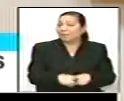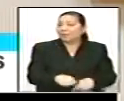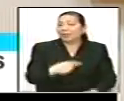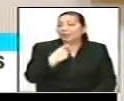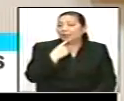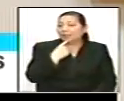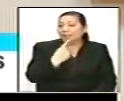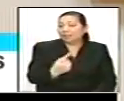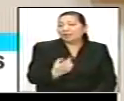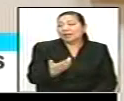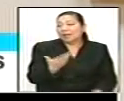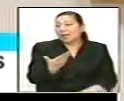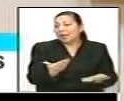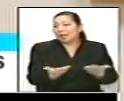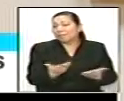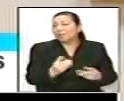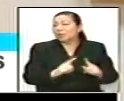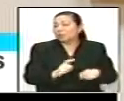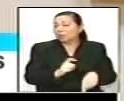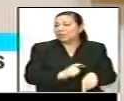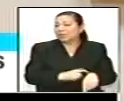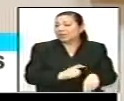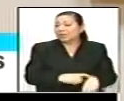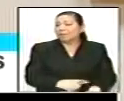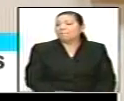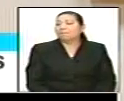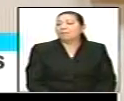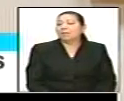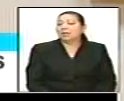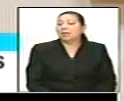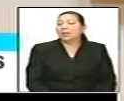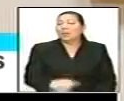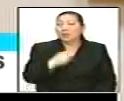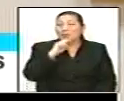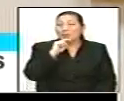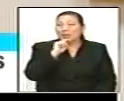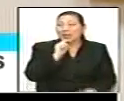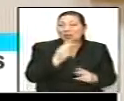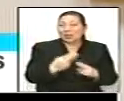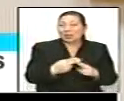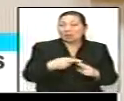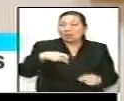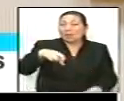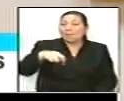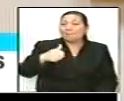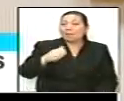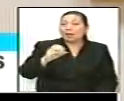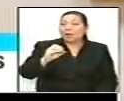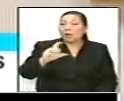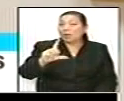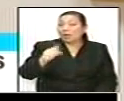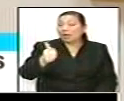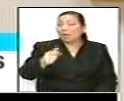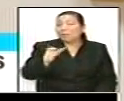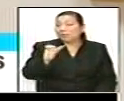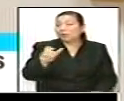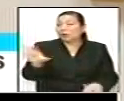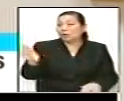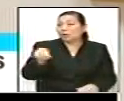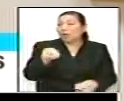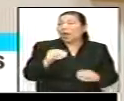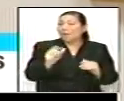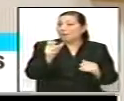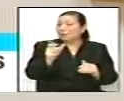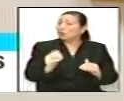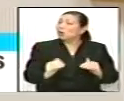mencionó este tema de que a veces, y en algún momento Paola mencionaba, ¿no?, hemos usado algunos modelos adultos. Como decía Alejandro,